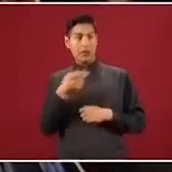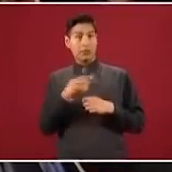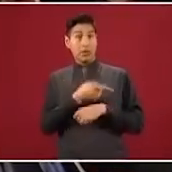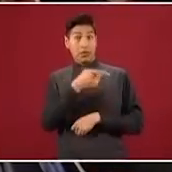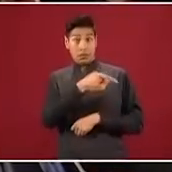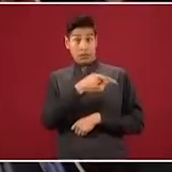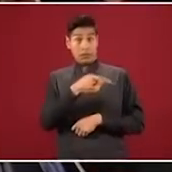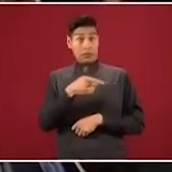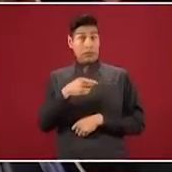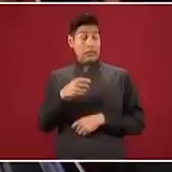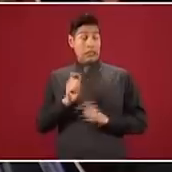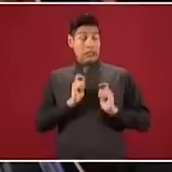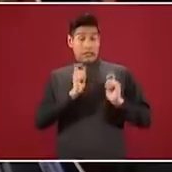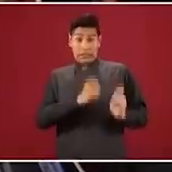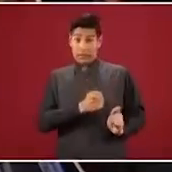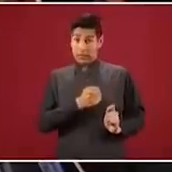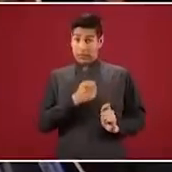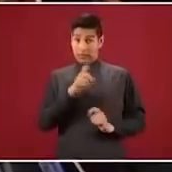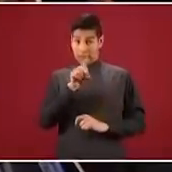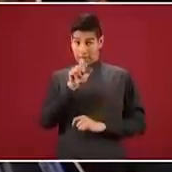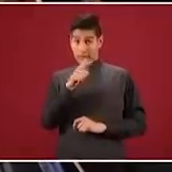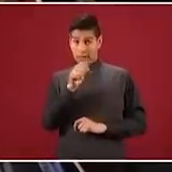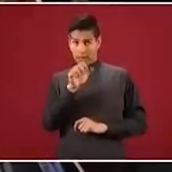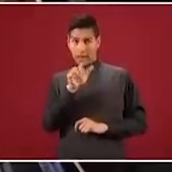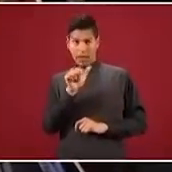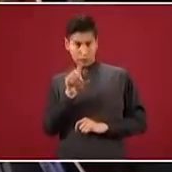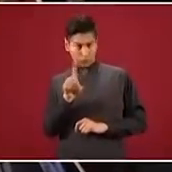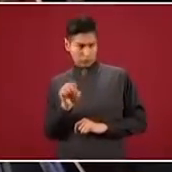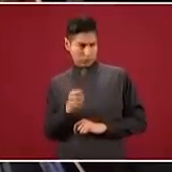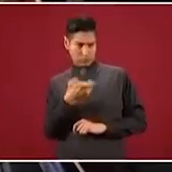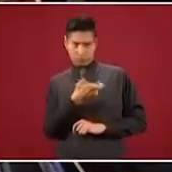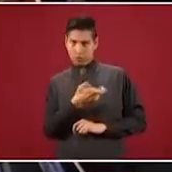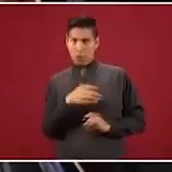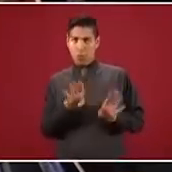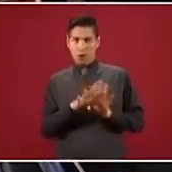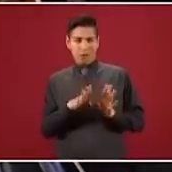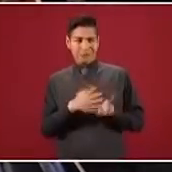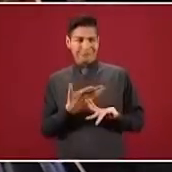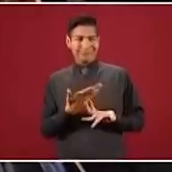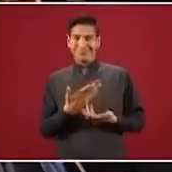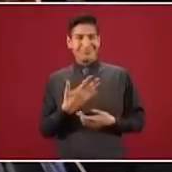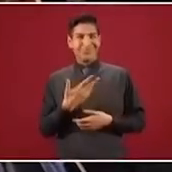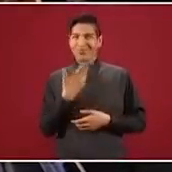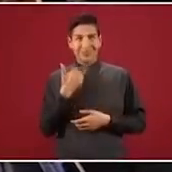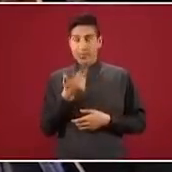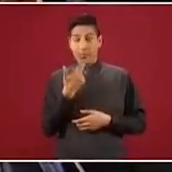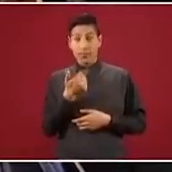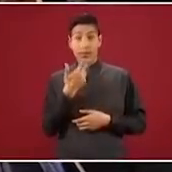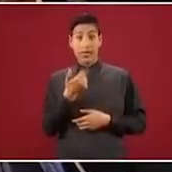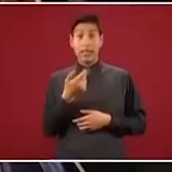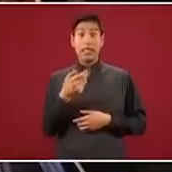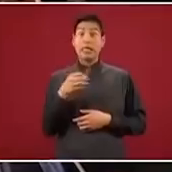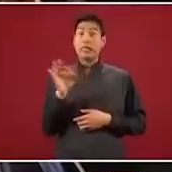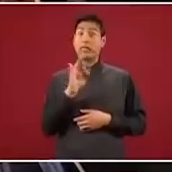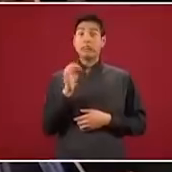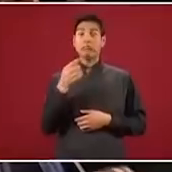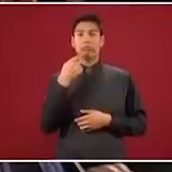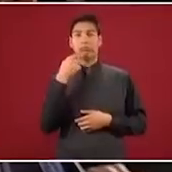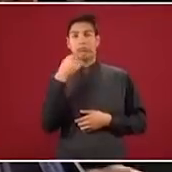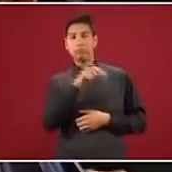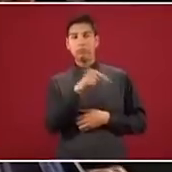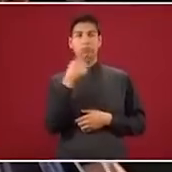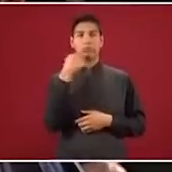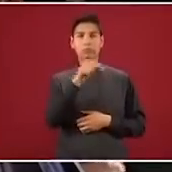izquierda. El pueblo esperaba más de ellos, que fueran más expeditos, y en cambio tienen acusaciones